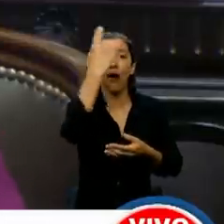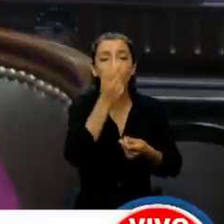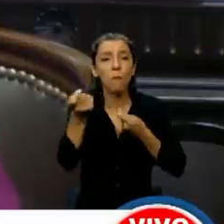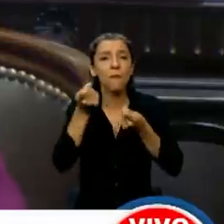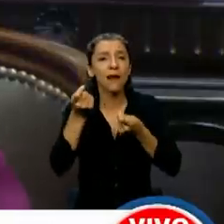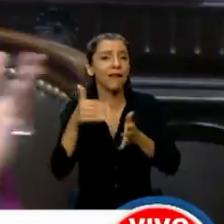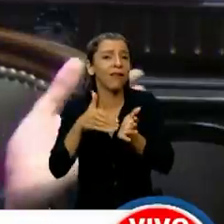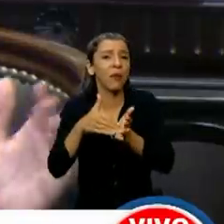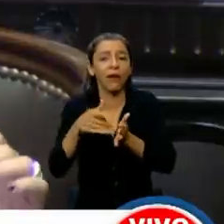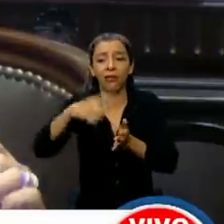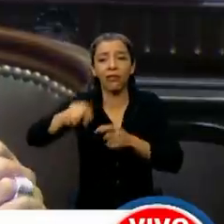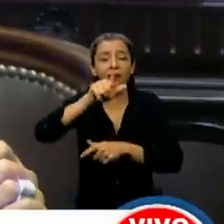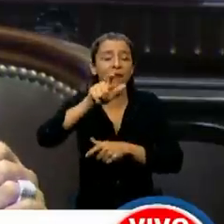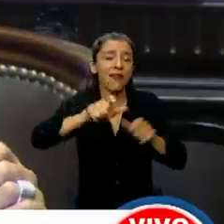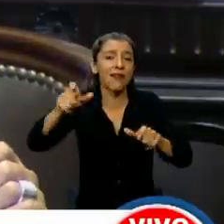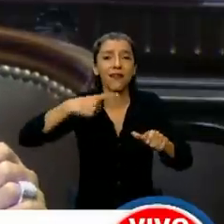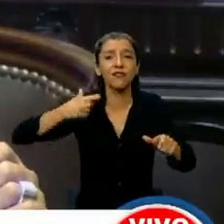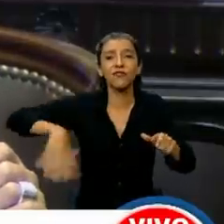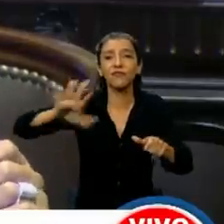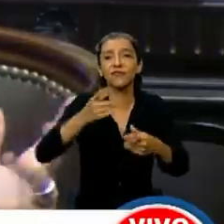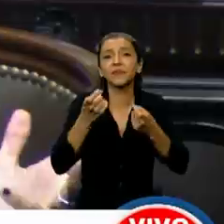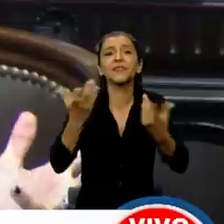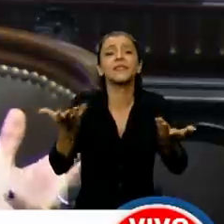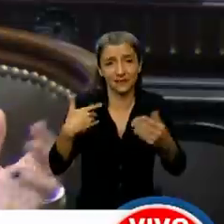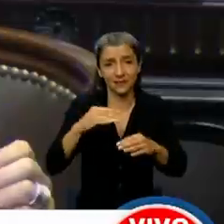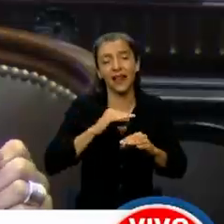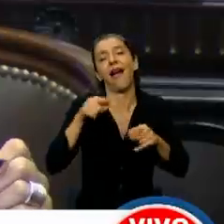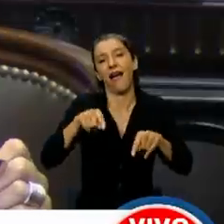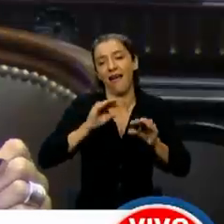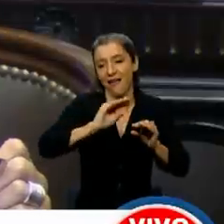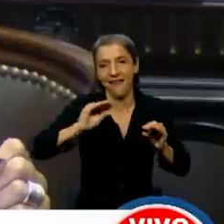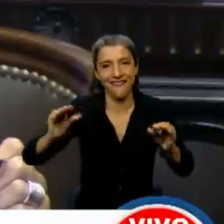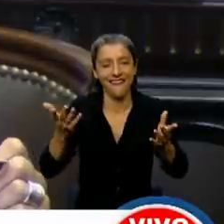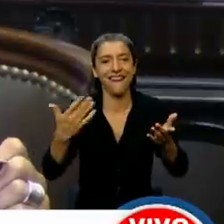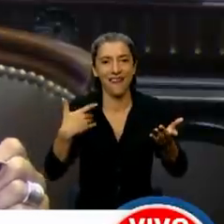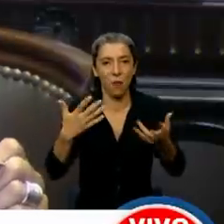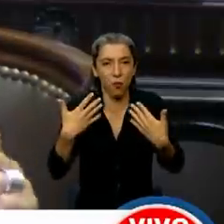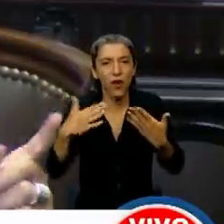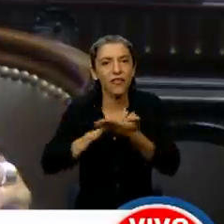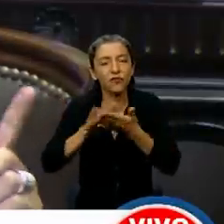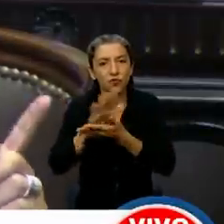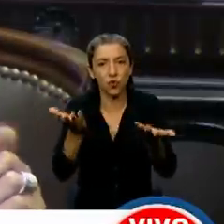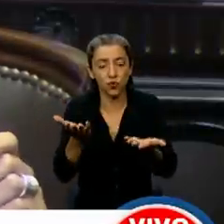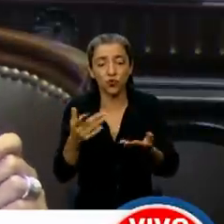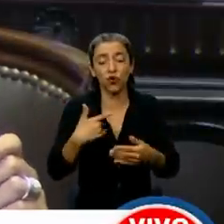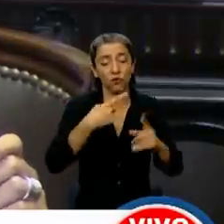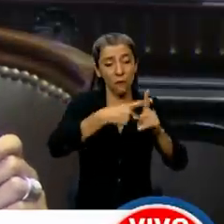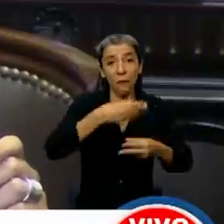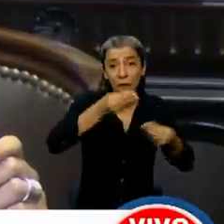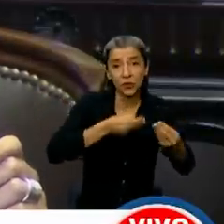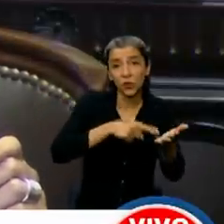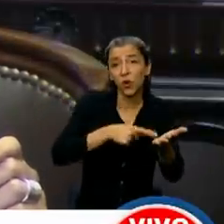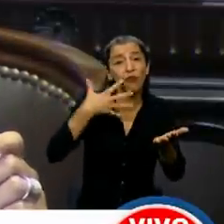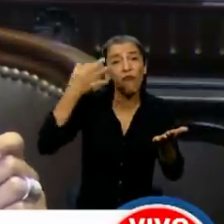este presupuesto es inviable porque no es real porque no refleja la realidad que vivimos porque no se consensuó